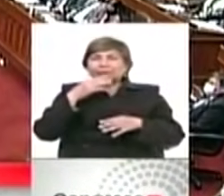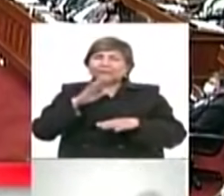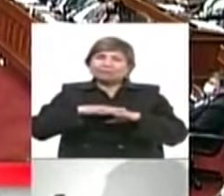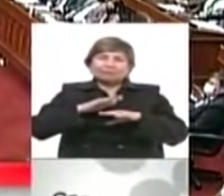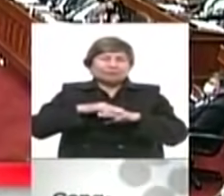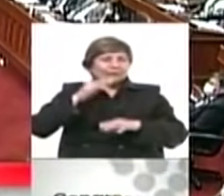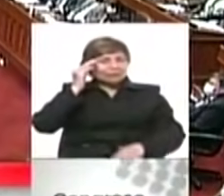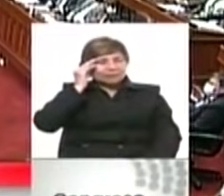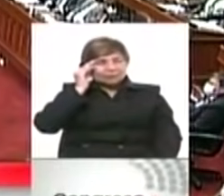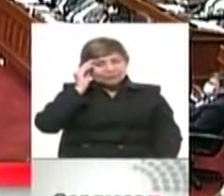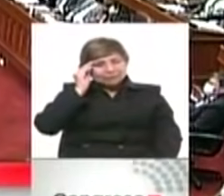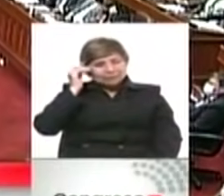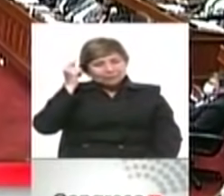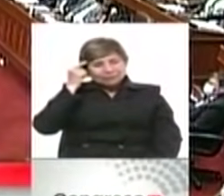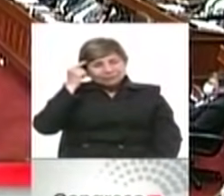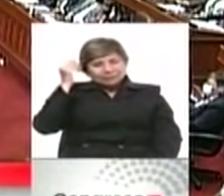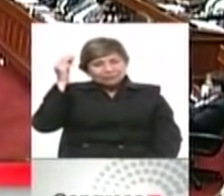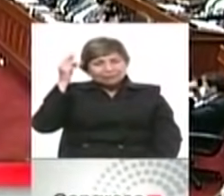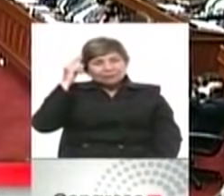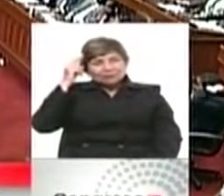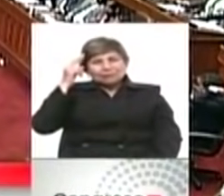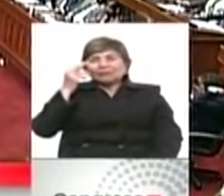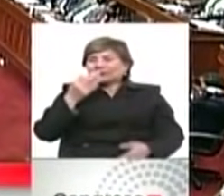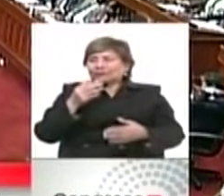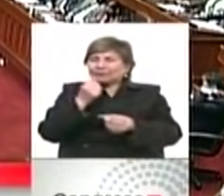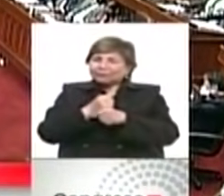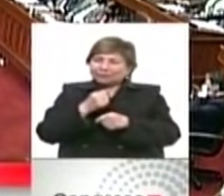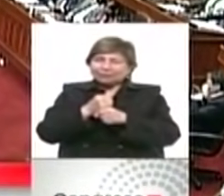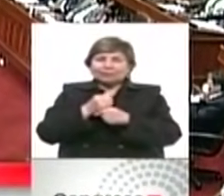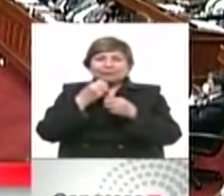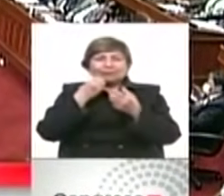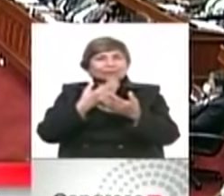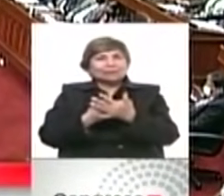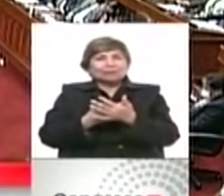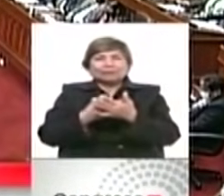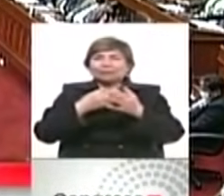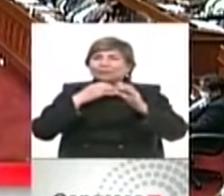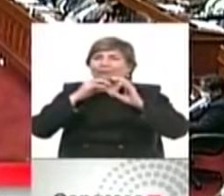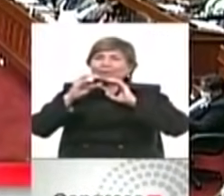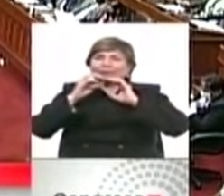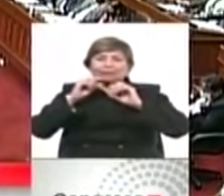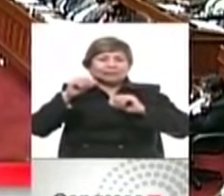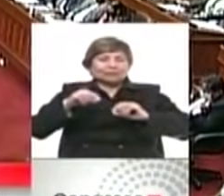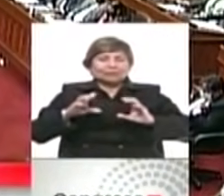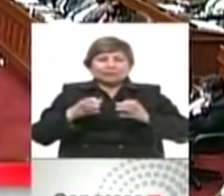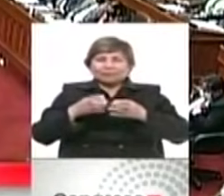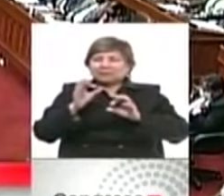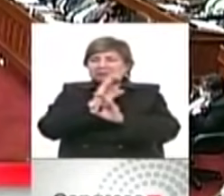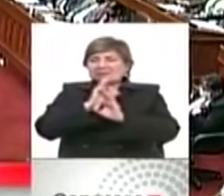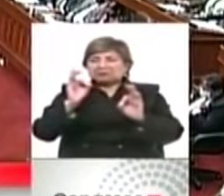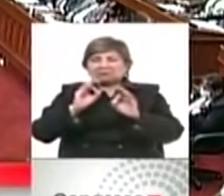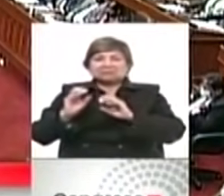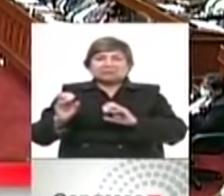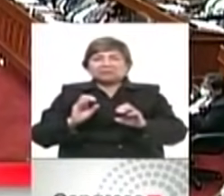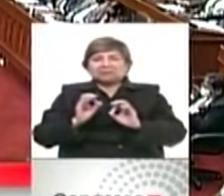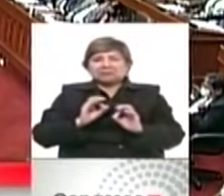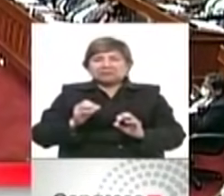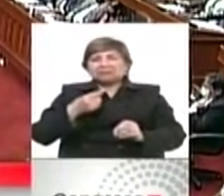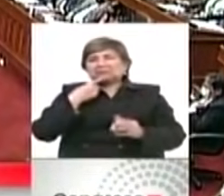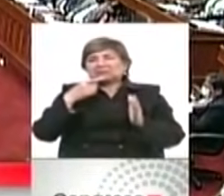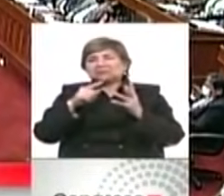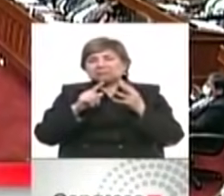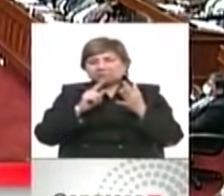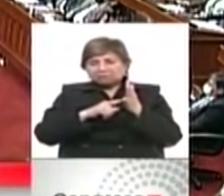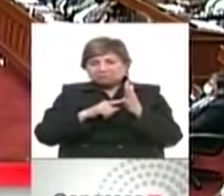sentido, nosotros estamos esperando que esa propuesta que ha hecho el Ejecutivo hoy día martes a las 9:20 de la mañana